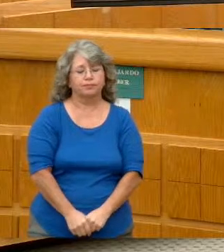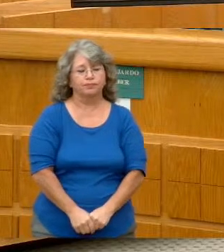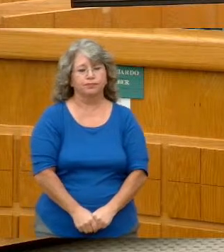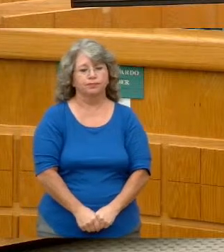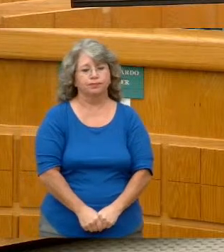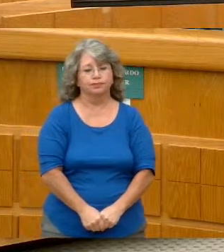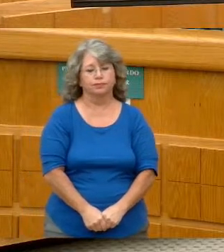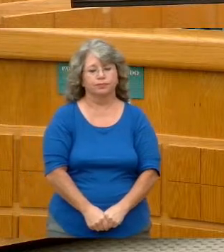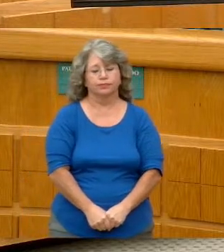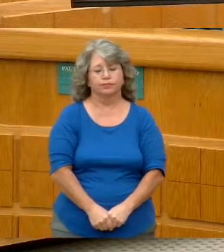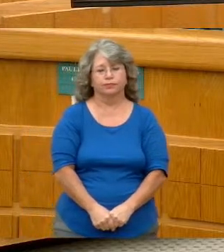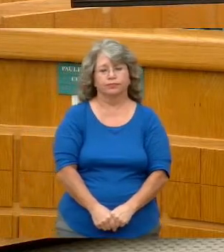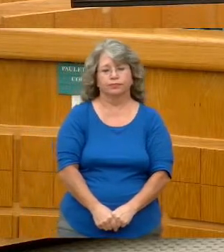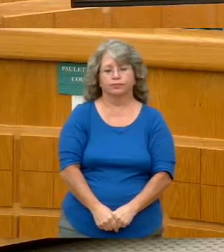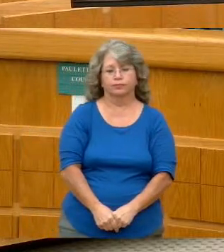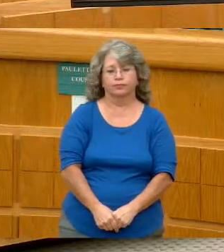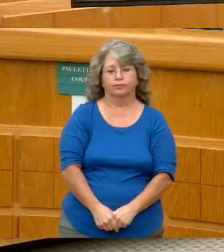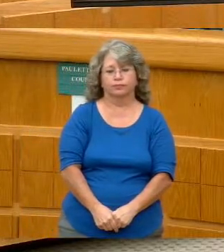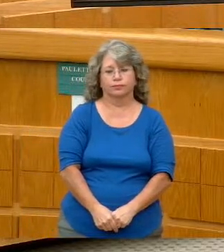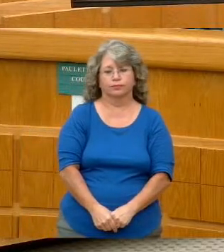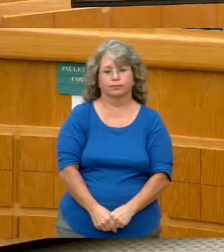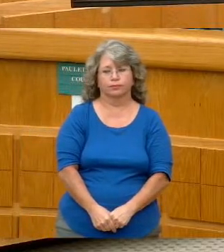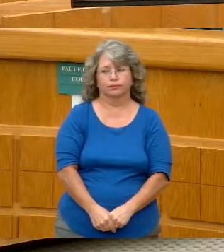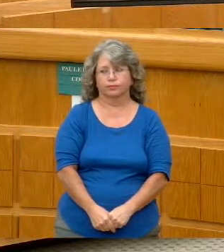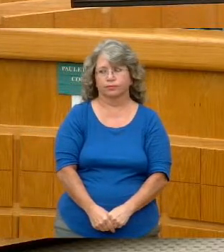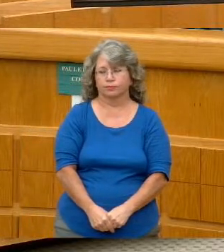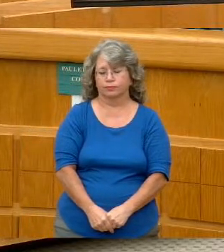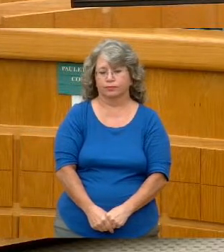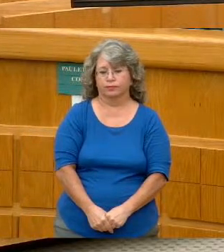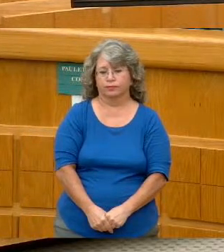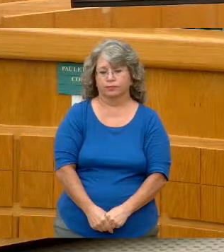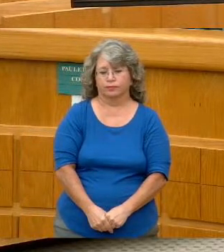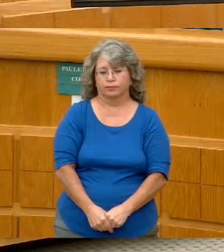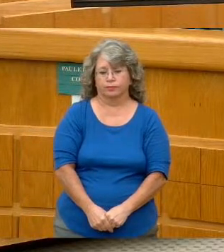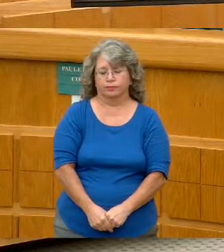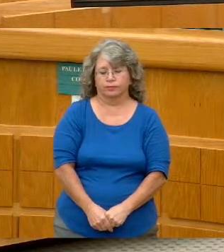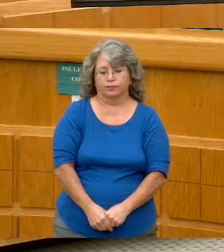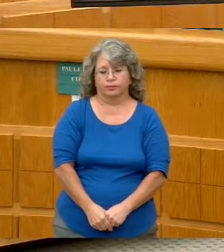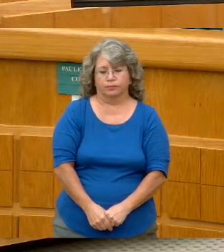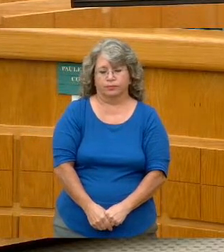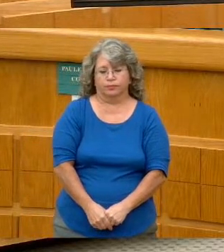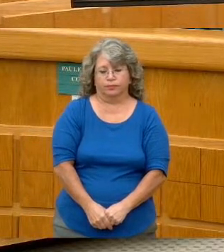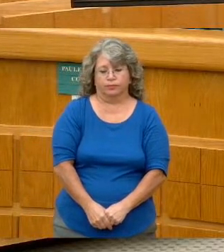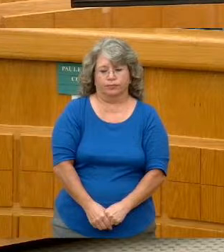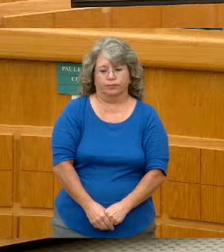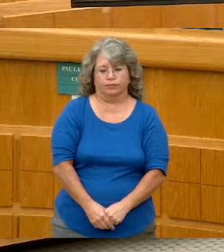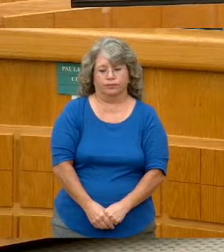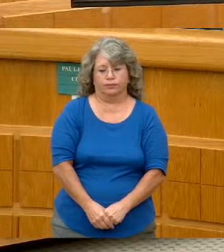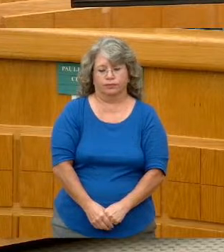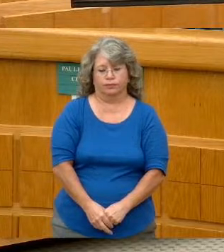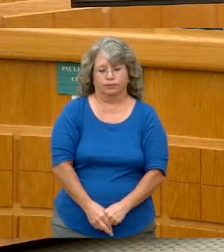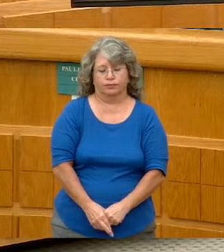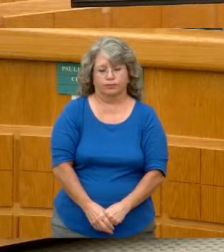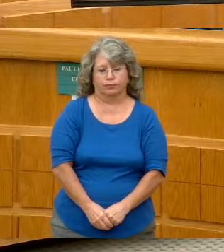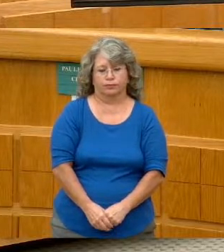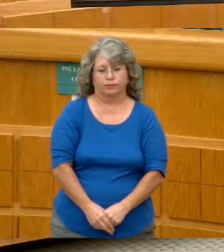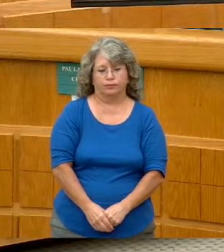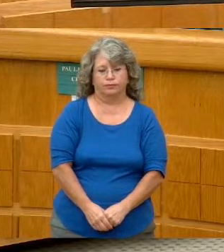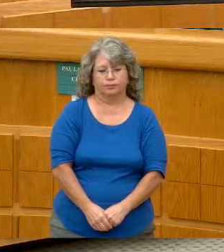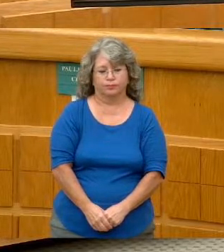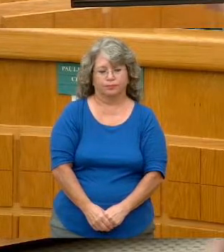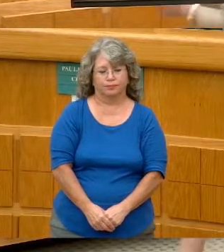En las últimas 24 horas se han reportado 20 casos confirmados por el coronavirus. 19,342 pacientes se han recuperado por